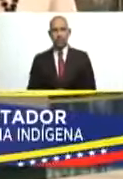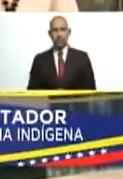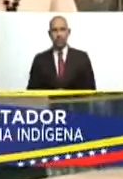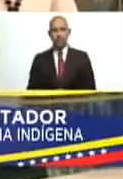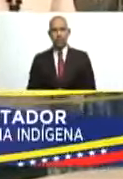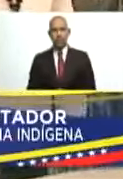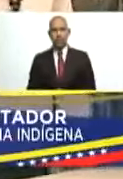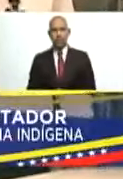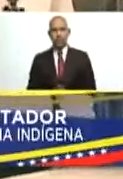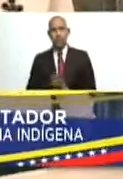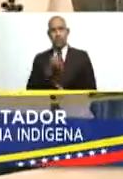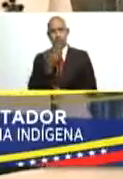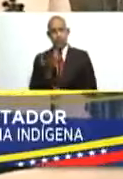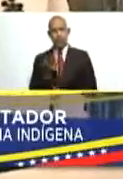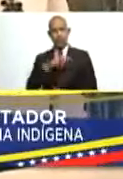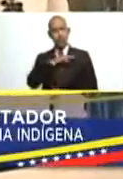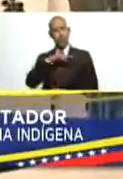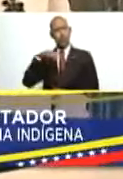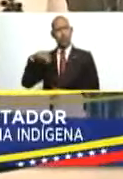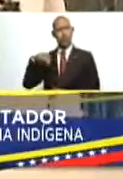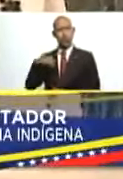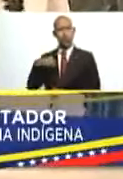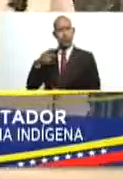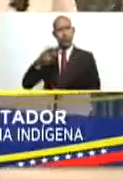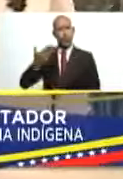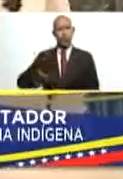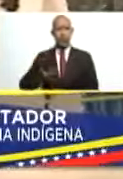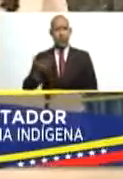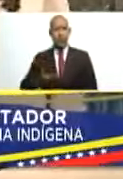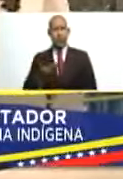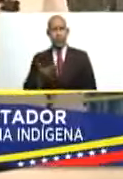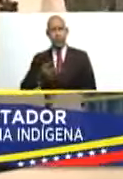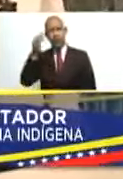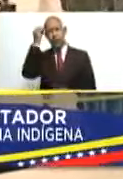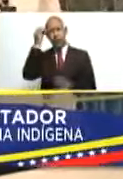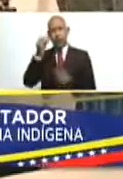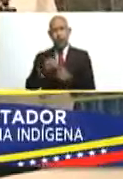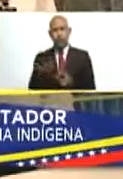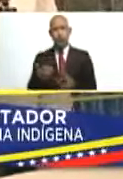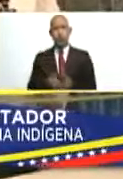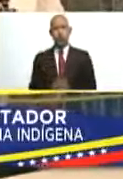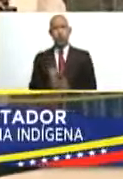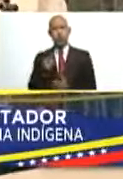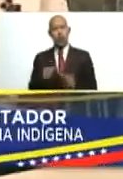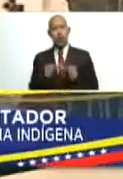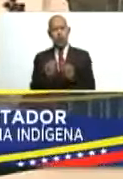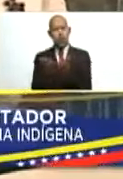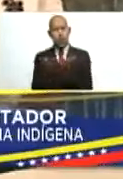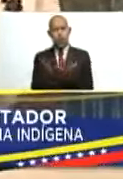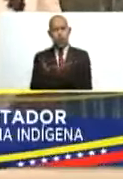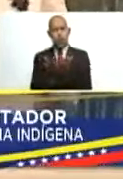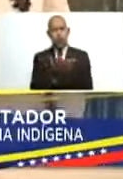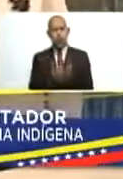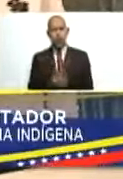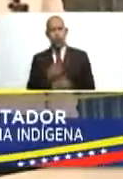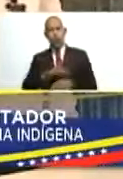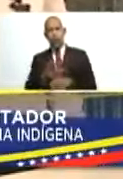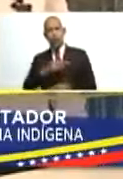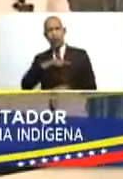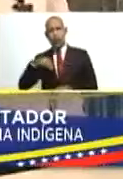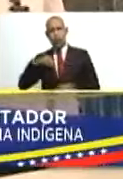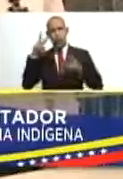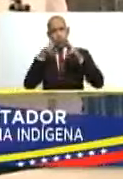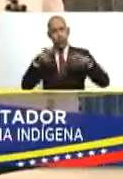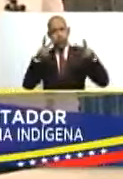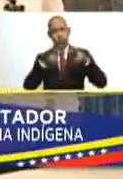Bueno, para nosotros es sumamente importante, como decía el profesor, seguir investigando. Porque en la medida que nosotros vamos investigando,